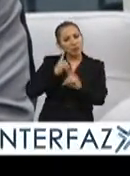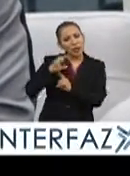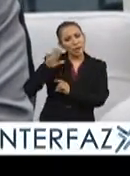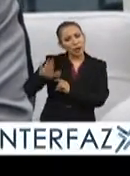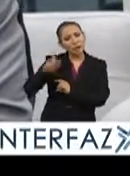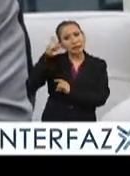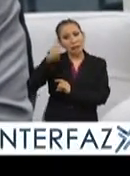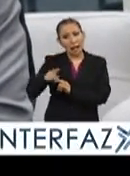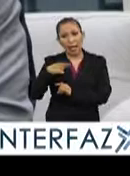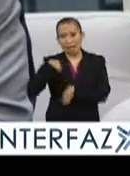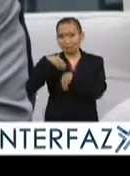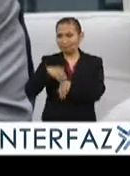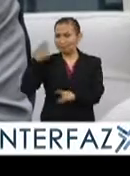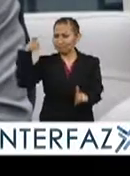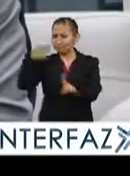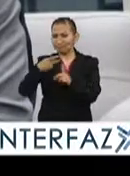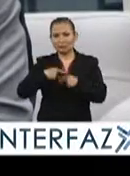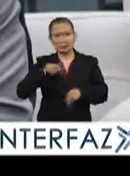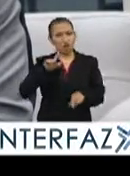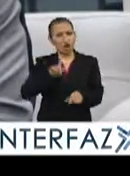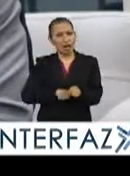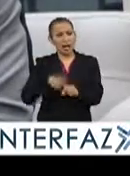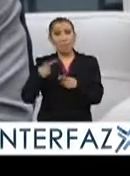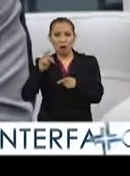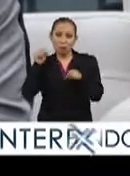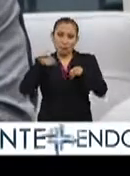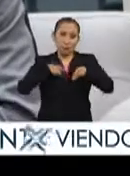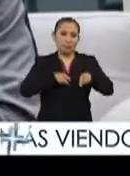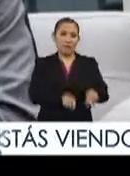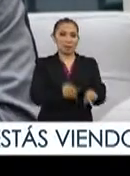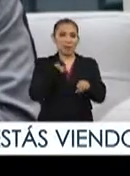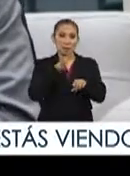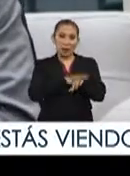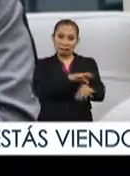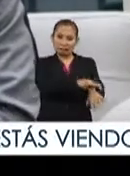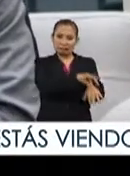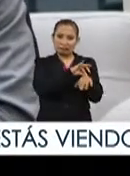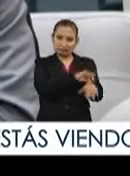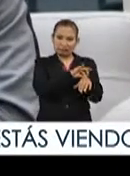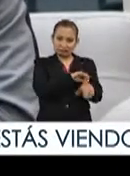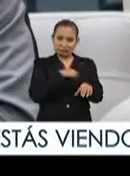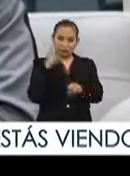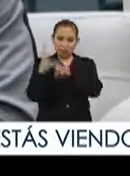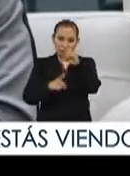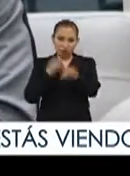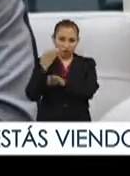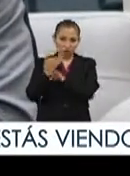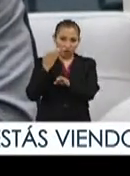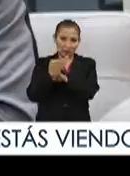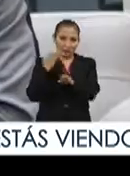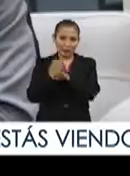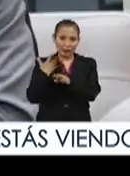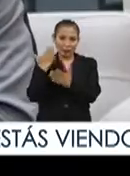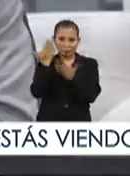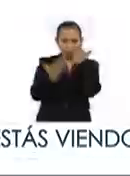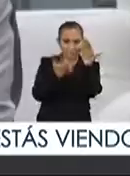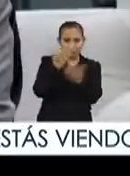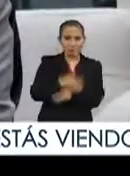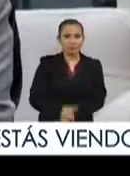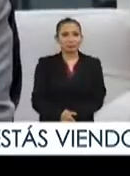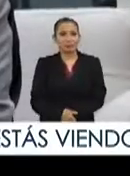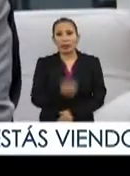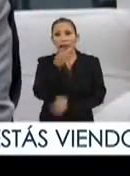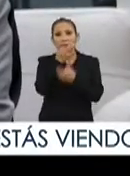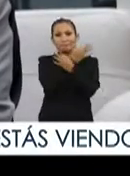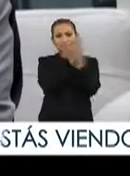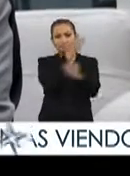deporte para cumplir metas personales, pero al mismo tiempo, pues lo más tangible que nos da a cambio el deporte ahorita es pues el estudio.